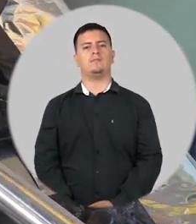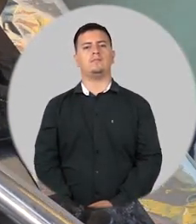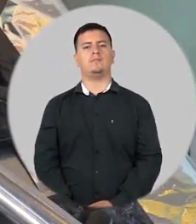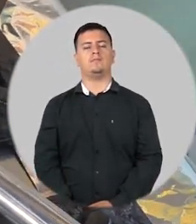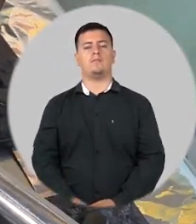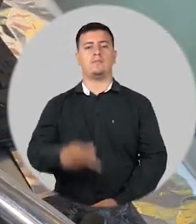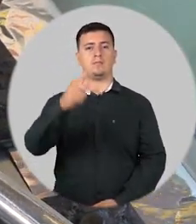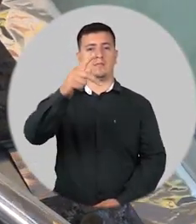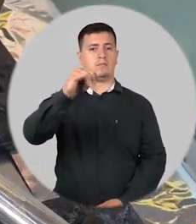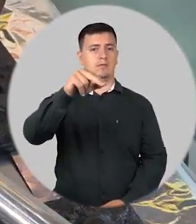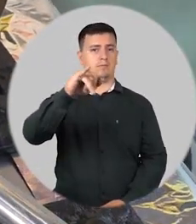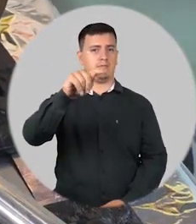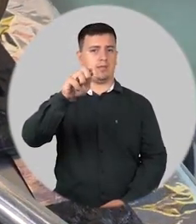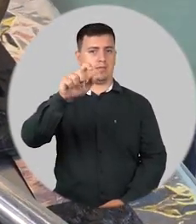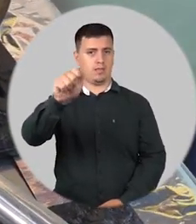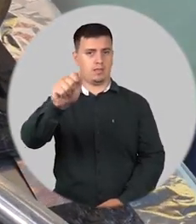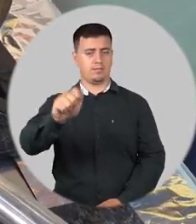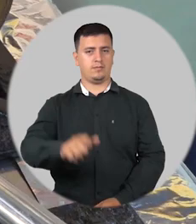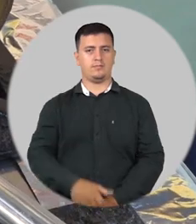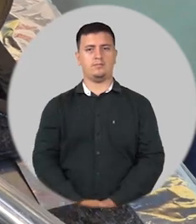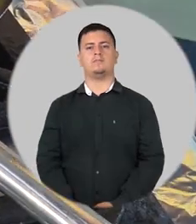la pimienta,